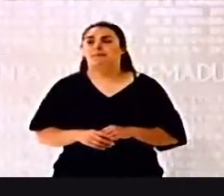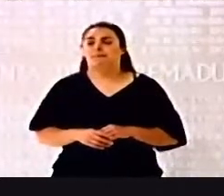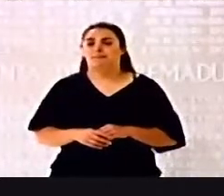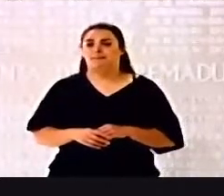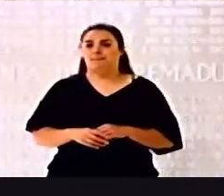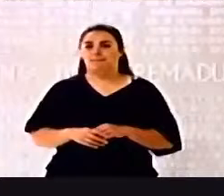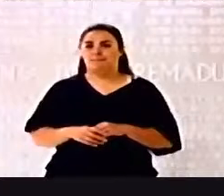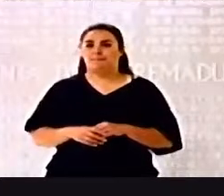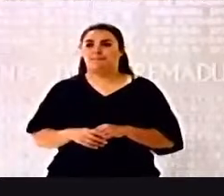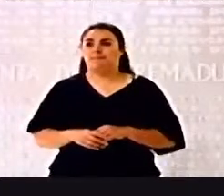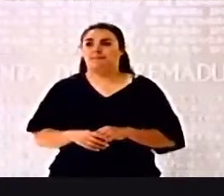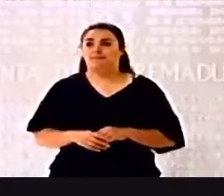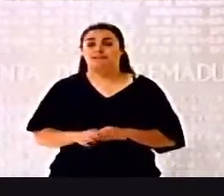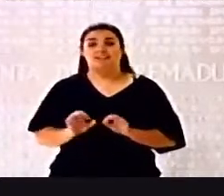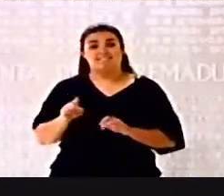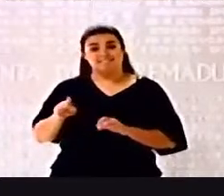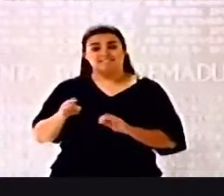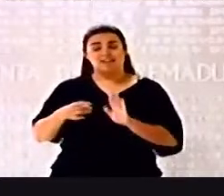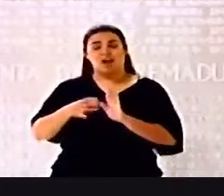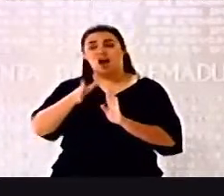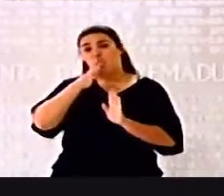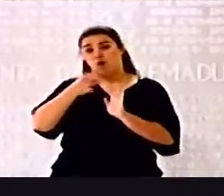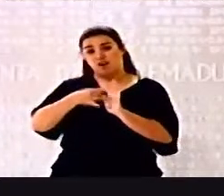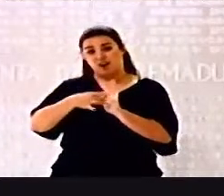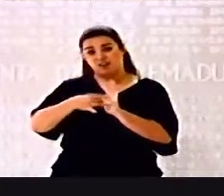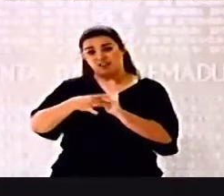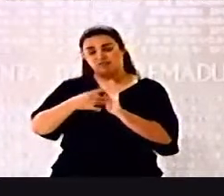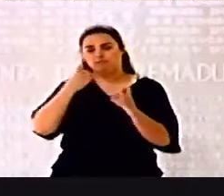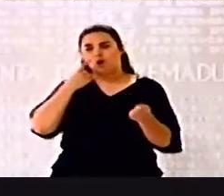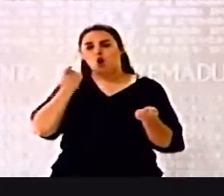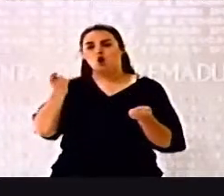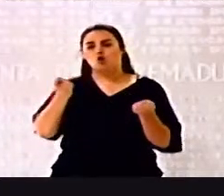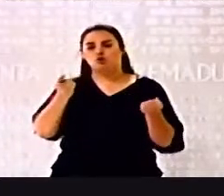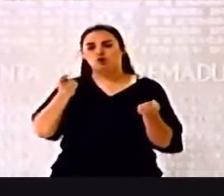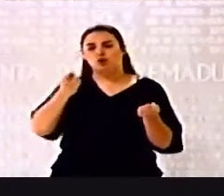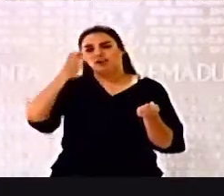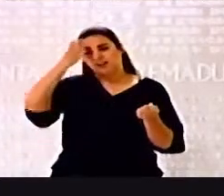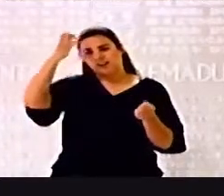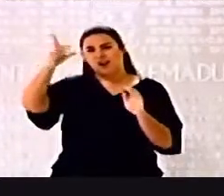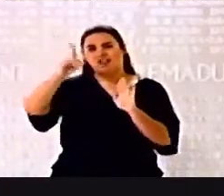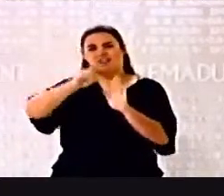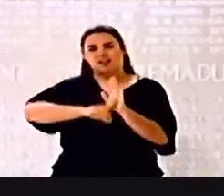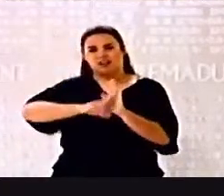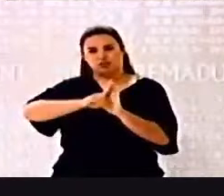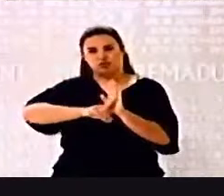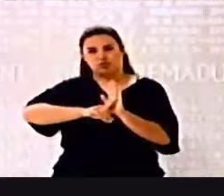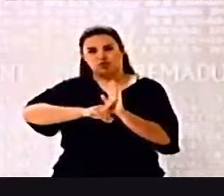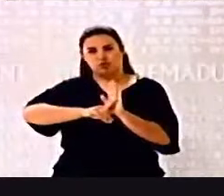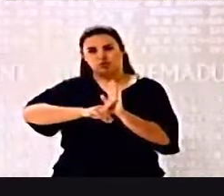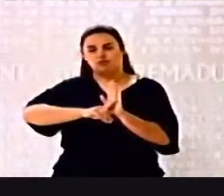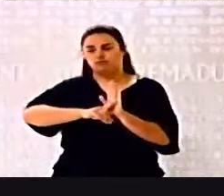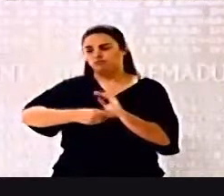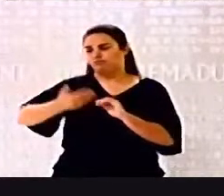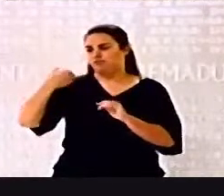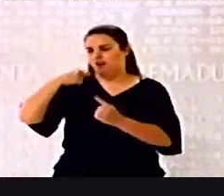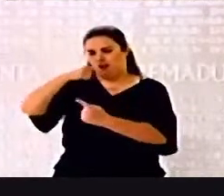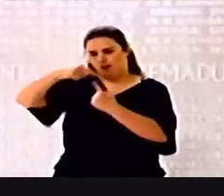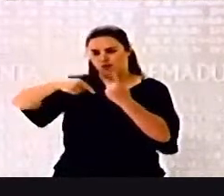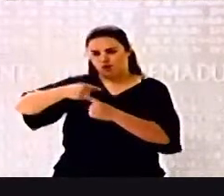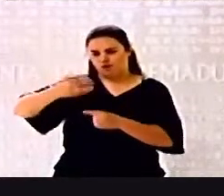Ahí la calidad del agua la regula un Real Decreto un Real Decreto que es de hace varios años